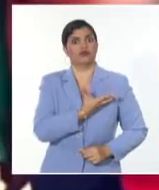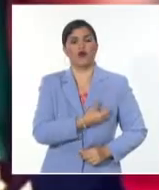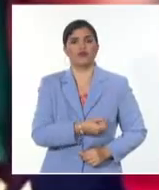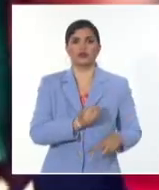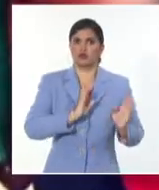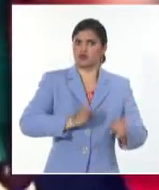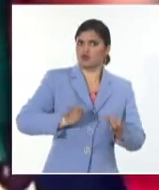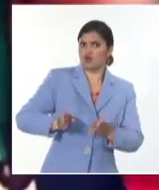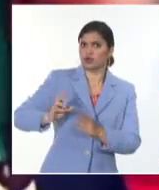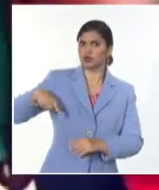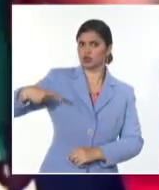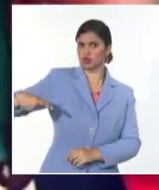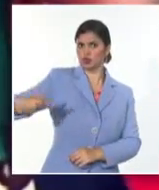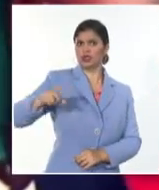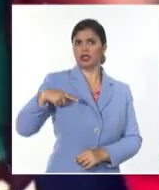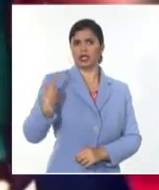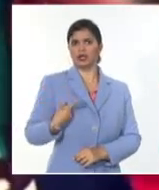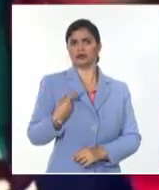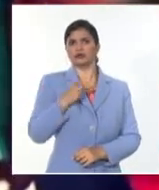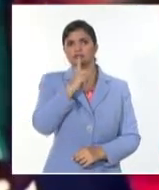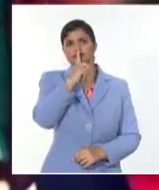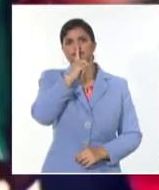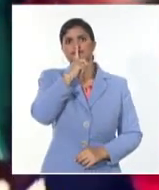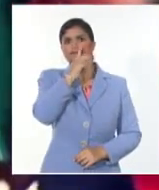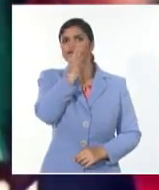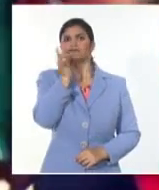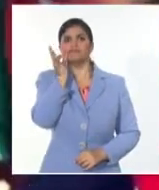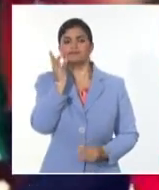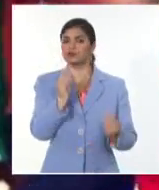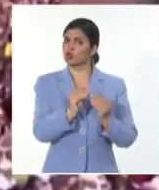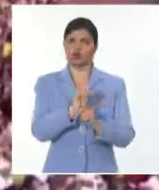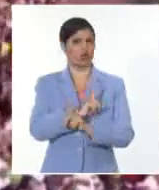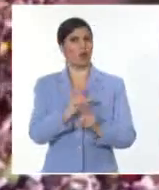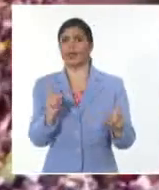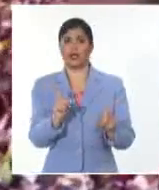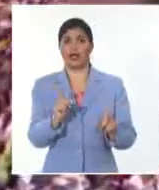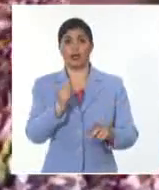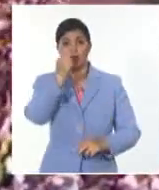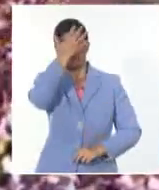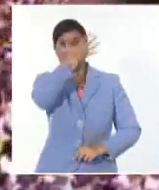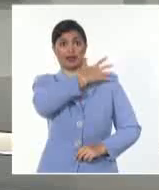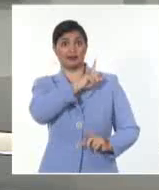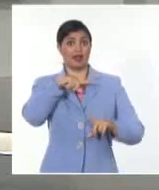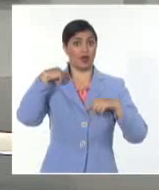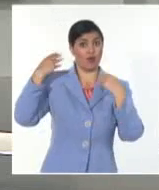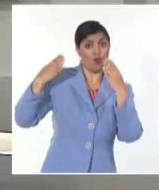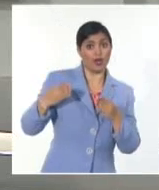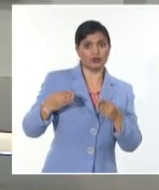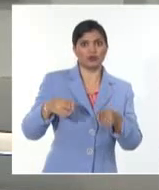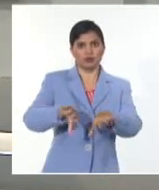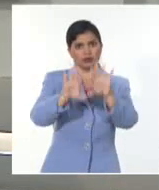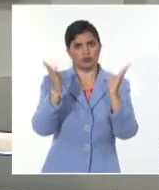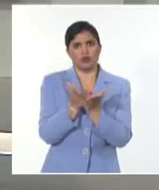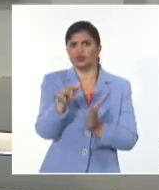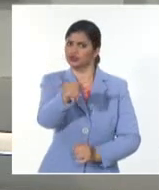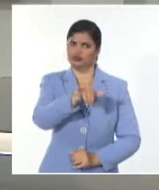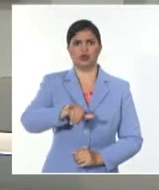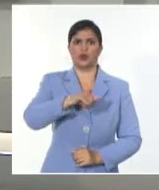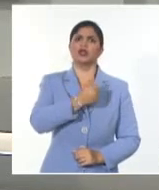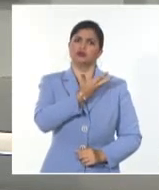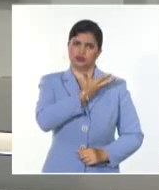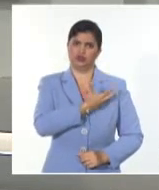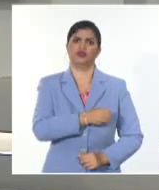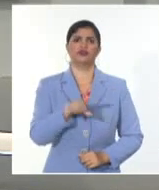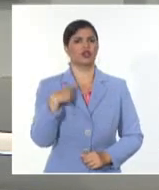nuestra pasividad. Si muere Palestina, muere la humanidad. No ha sido esta